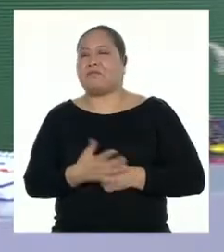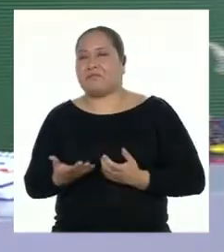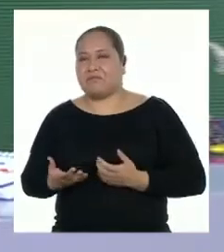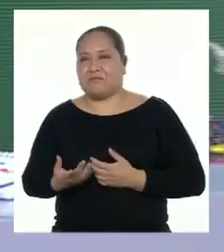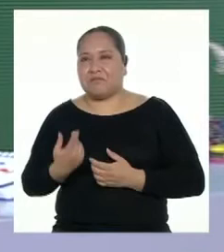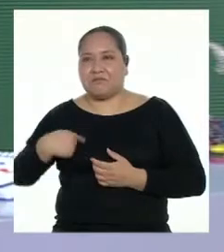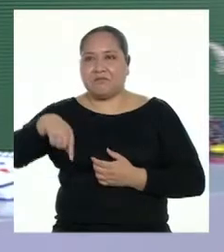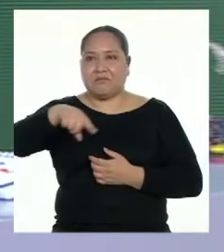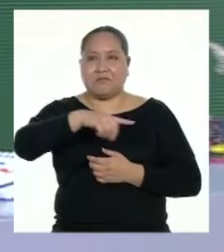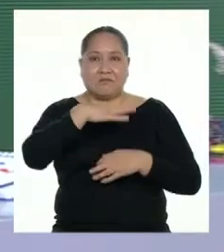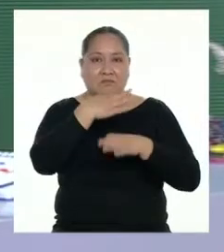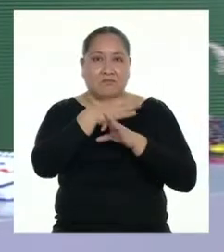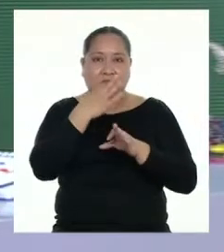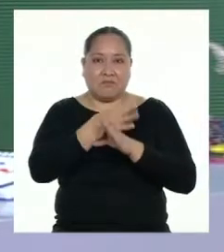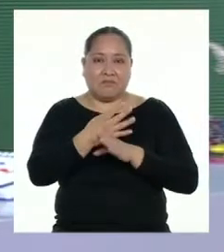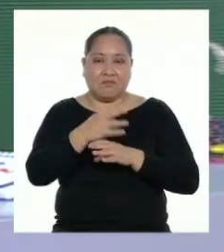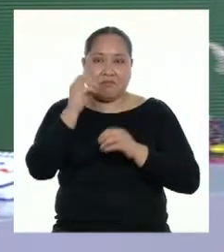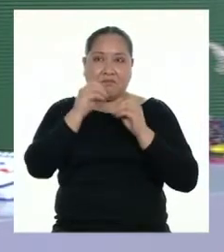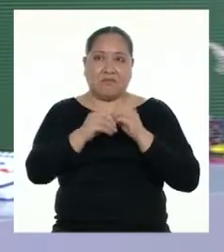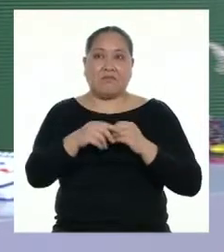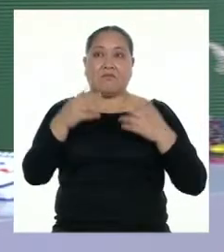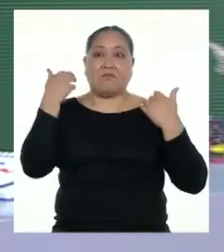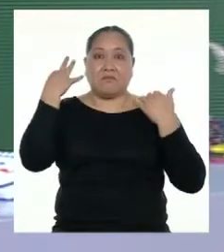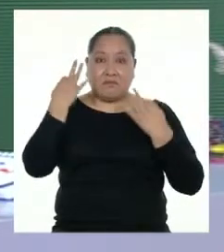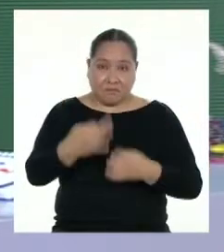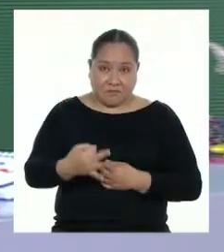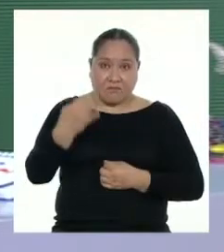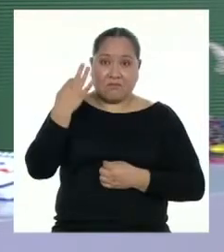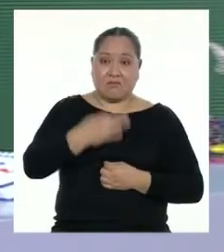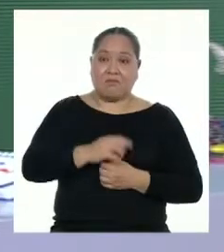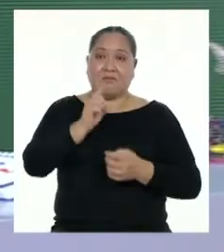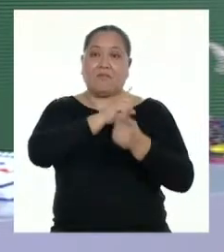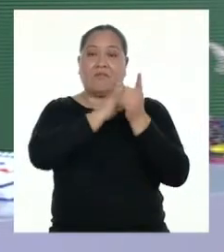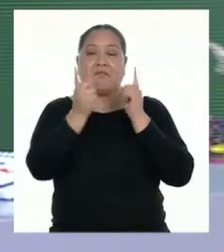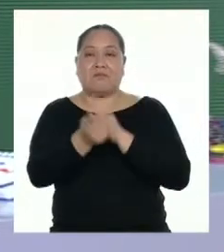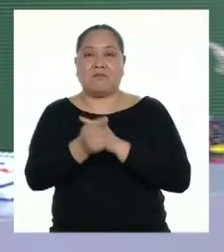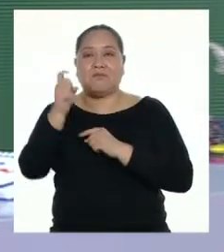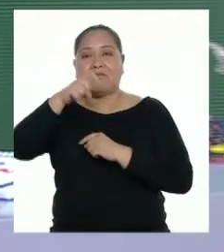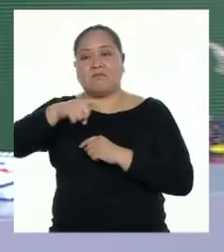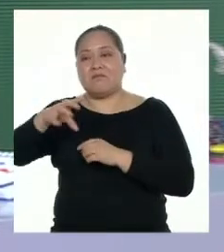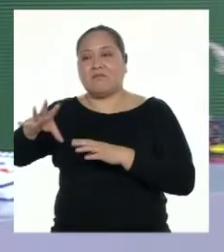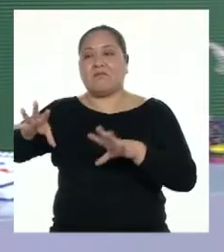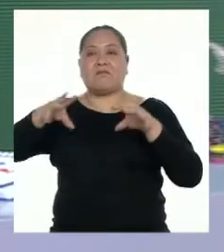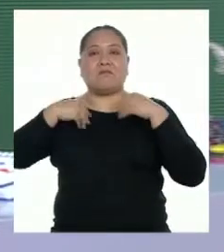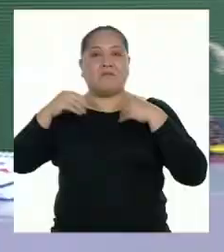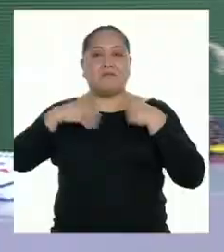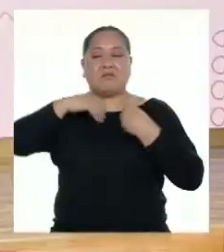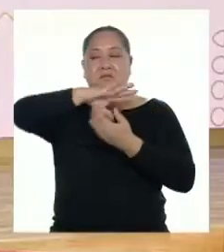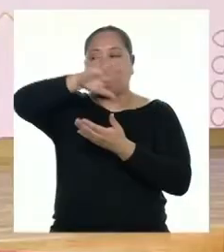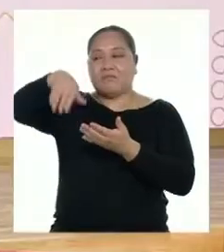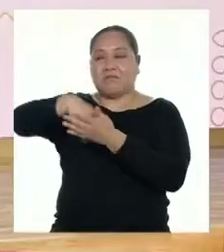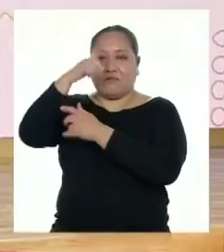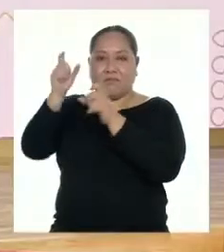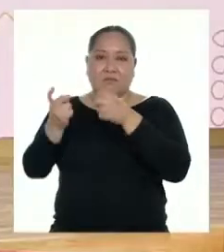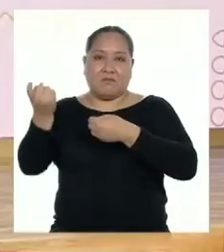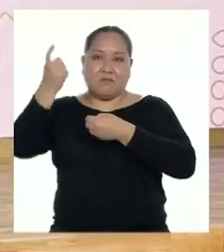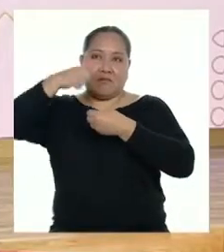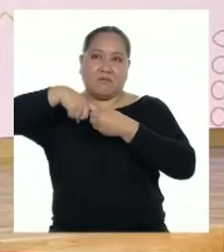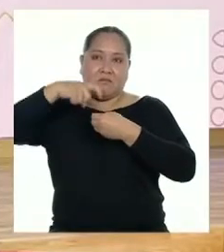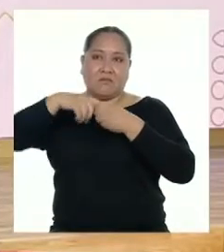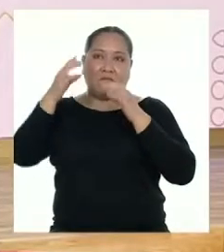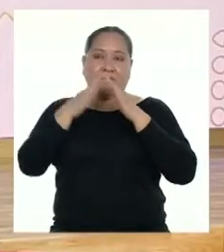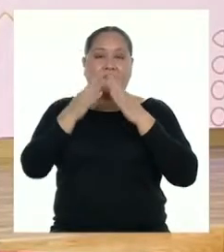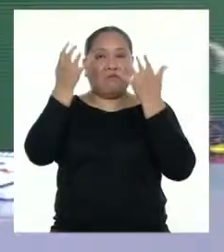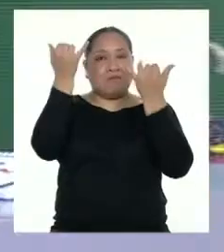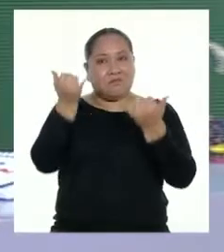Para que las medidas que proponemos tengan un verdadero impacto, tienen que ser adoptadas por todas y todos en casa. Entonces,